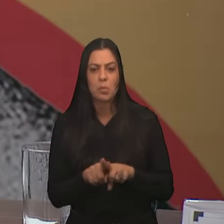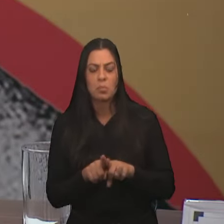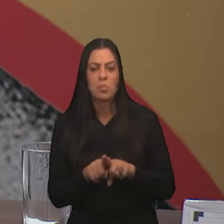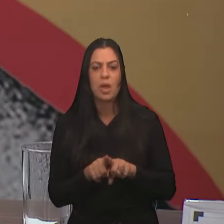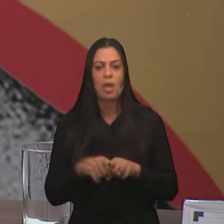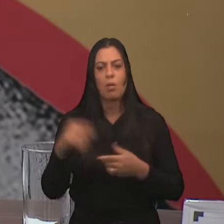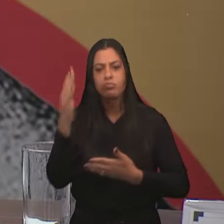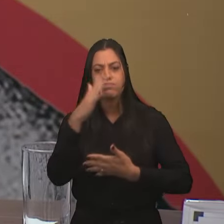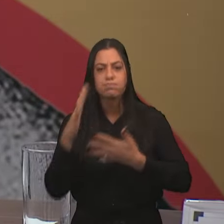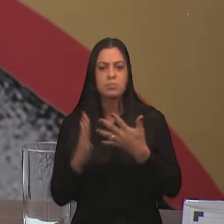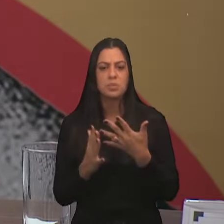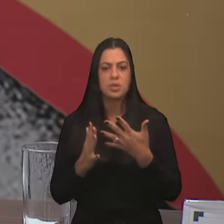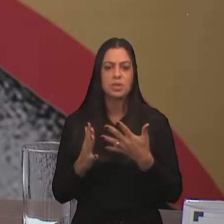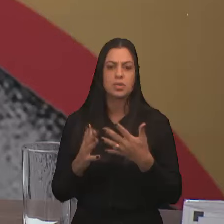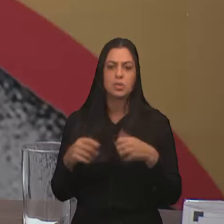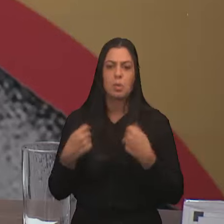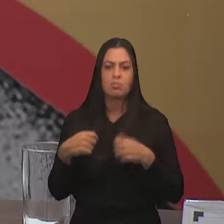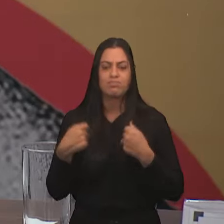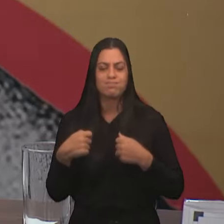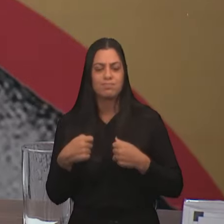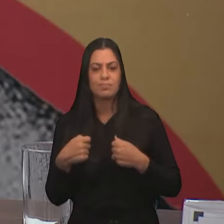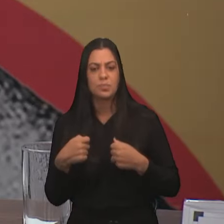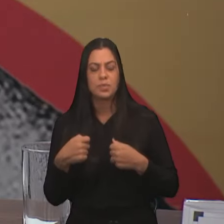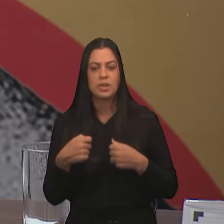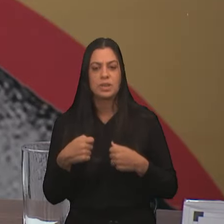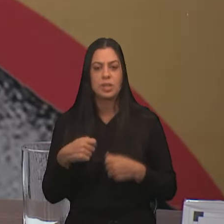flexible, Brasil tiene todos los